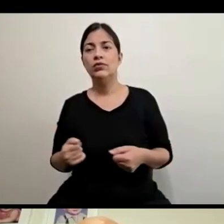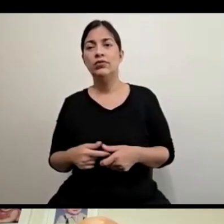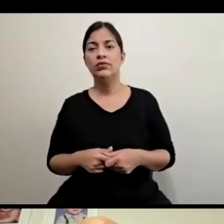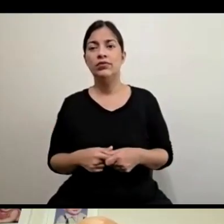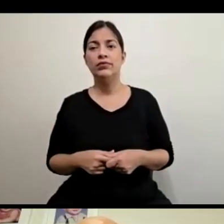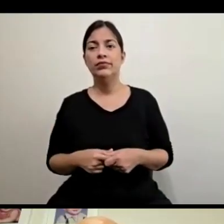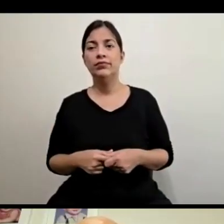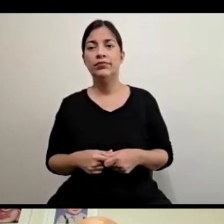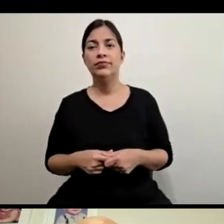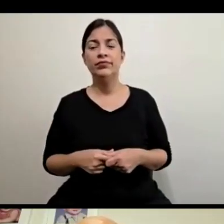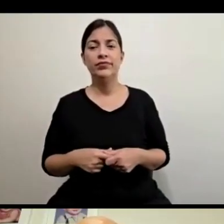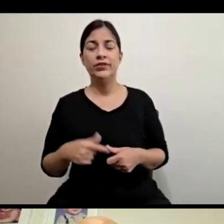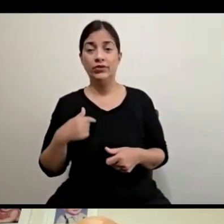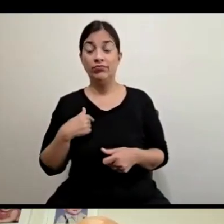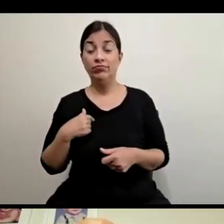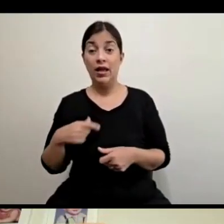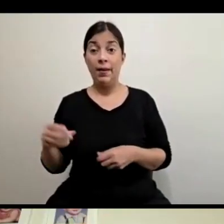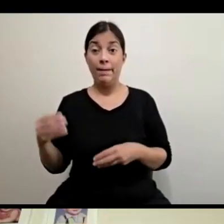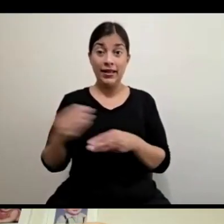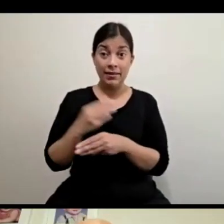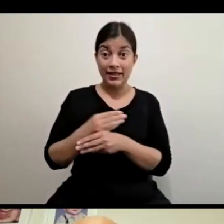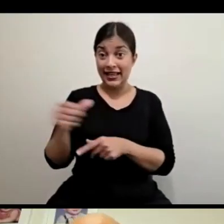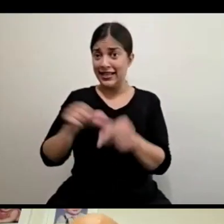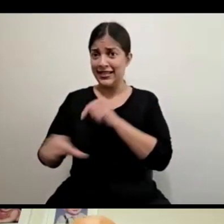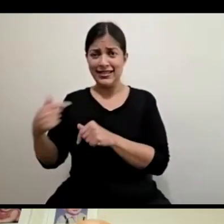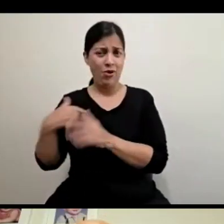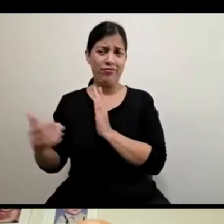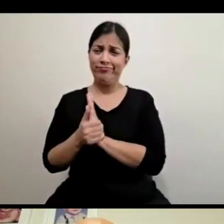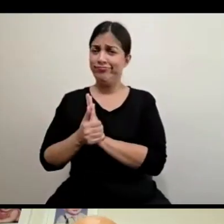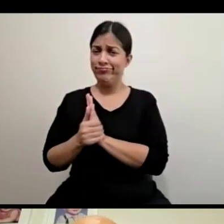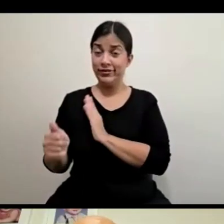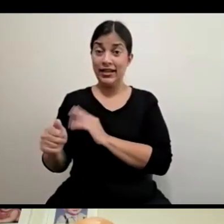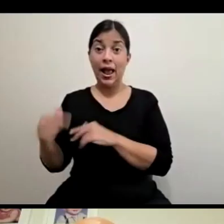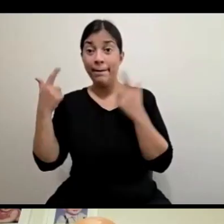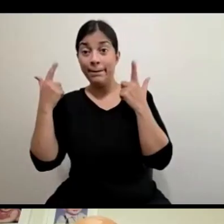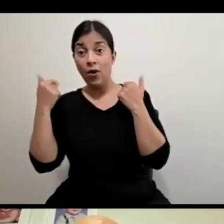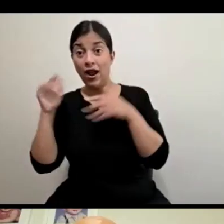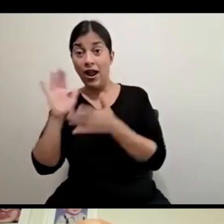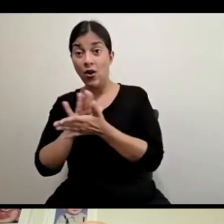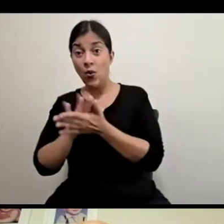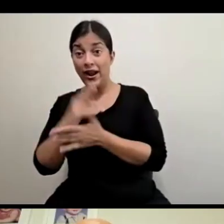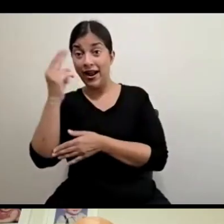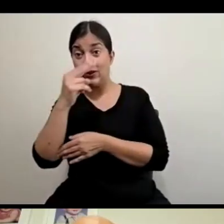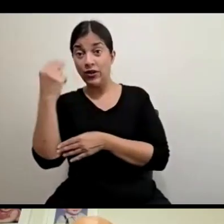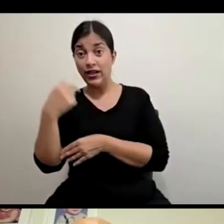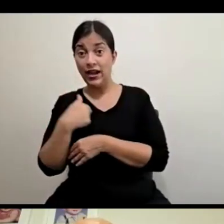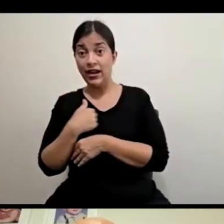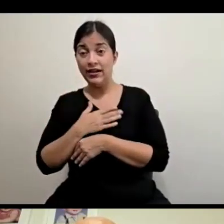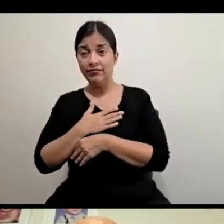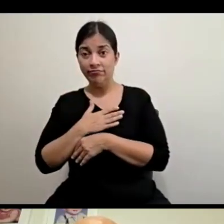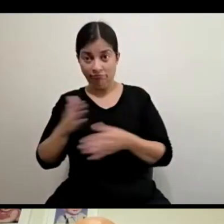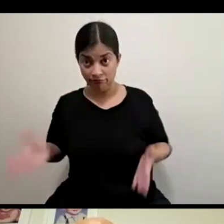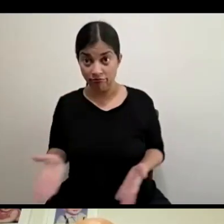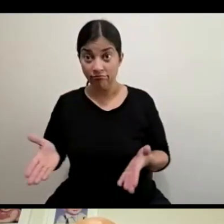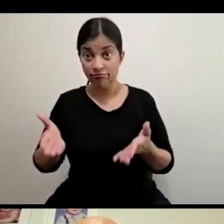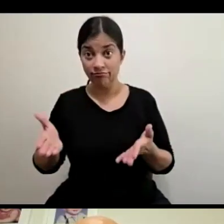ya era hábil en matemáticas y en ciencias, y las monjas en la escuela católica donde estudiaba estimulaban mucho